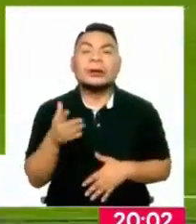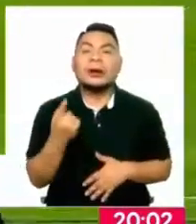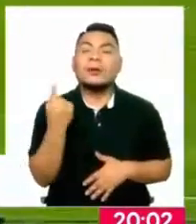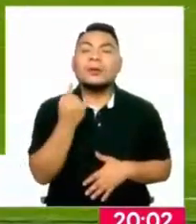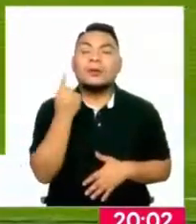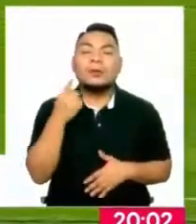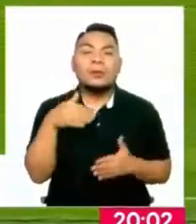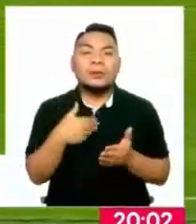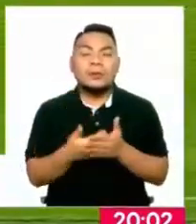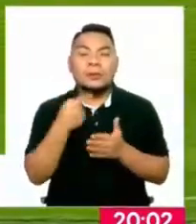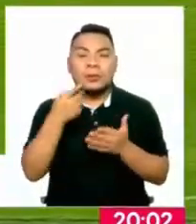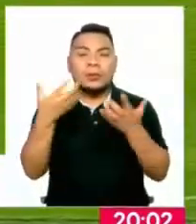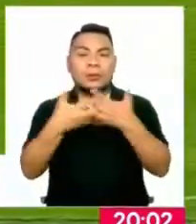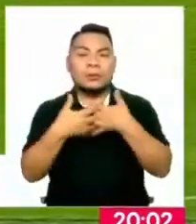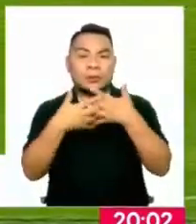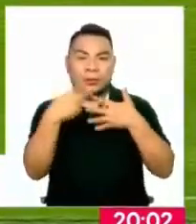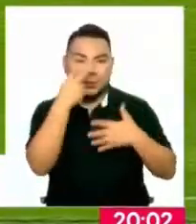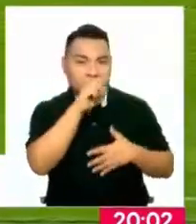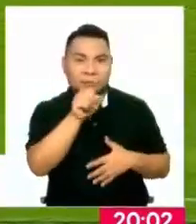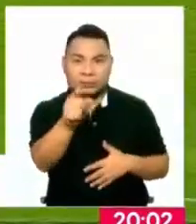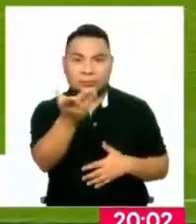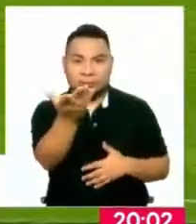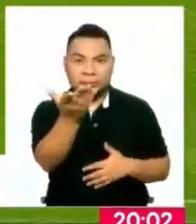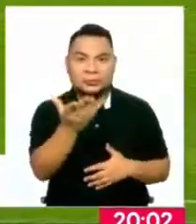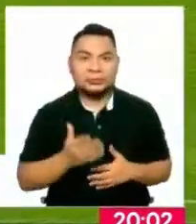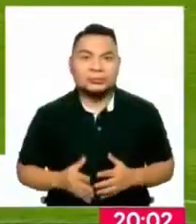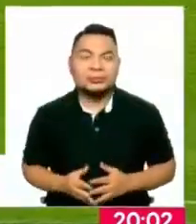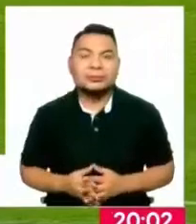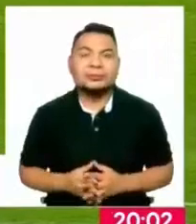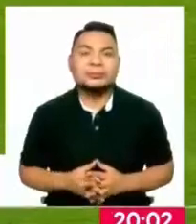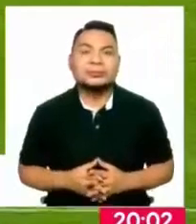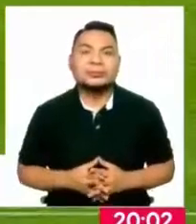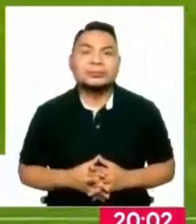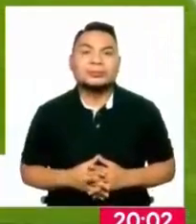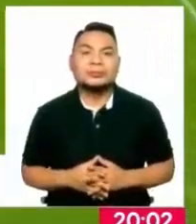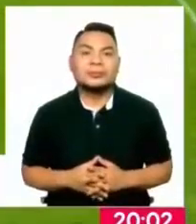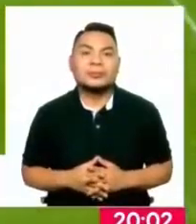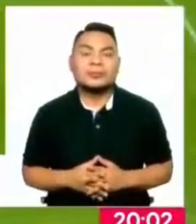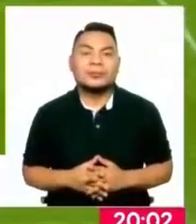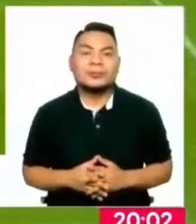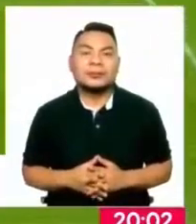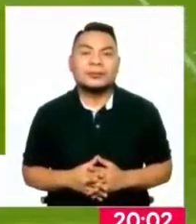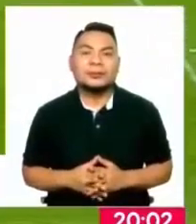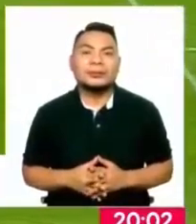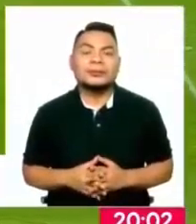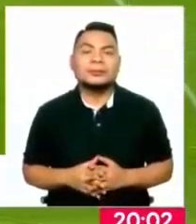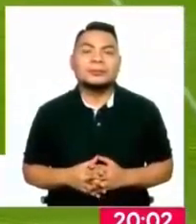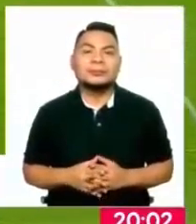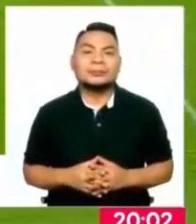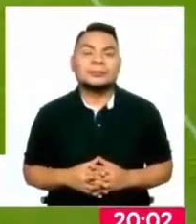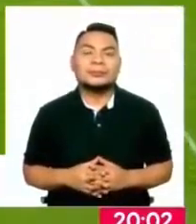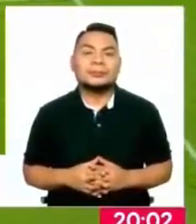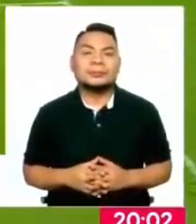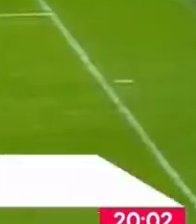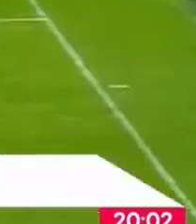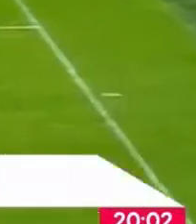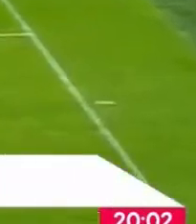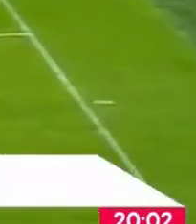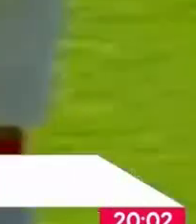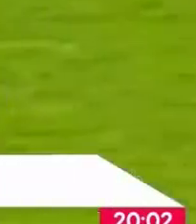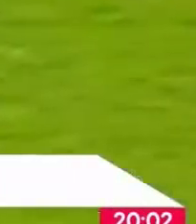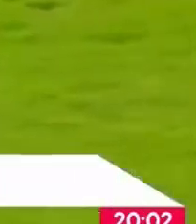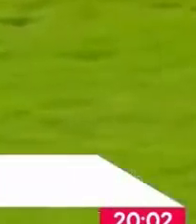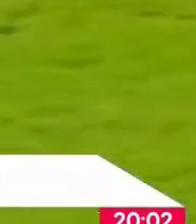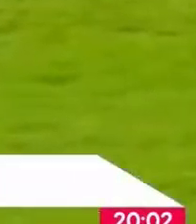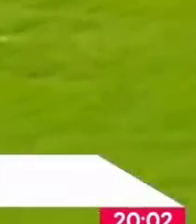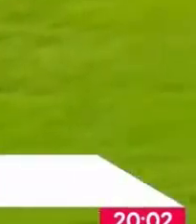sola llegada del cuadro nacional, la del tanto de Flores. Después se crearon espacios y posibilidades, pero la clarita fue el